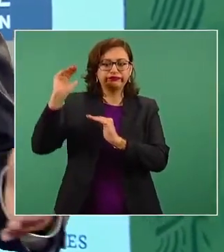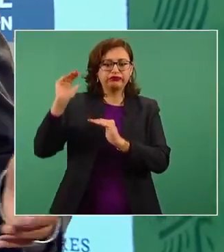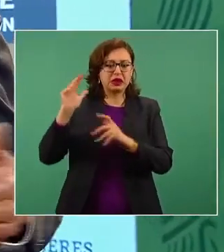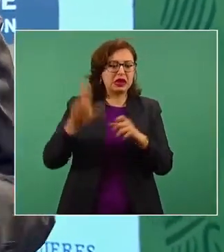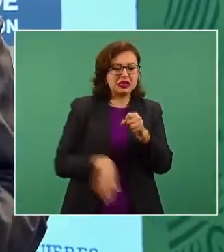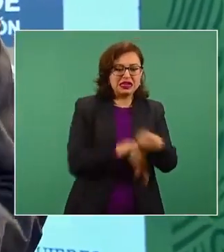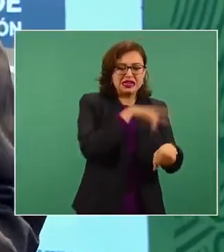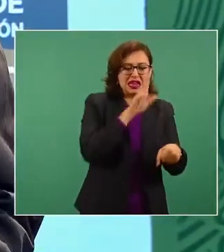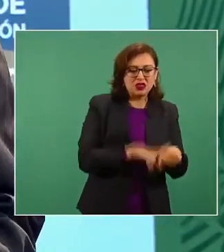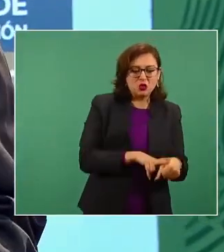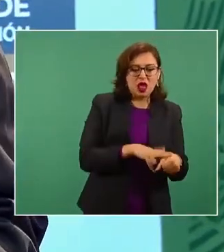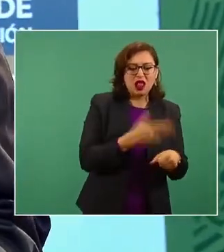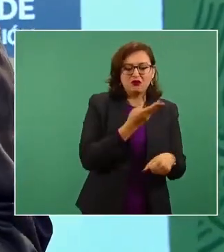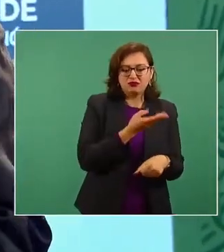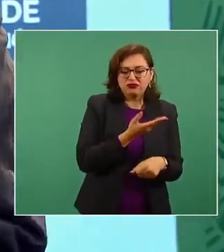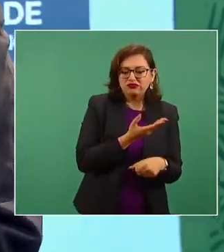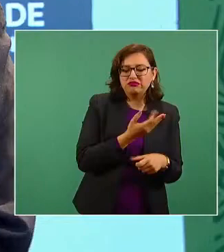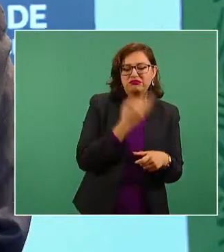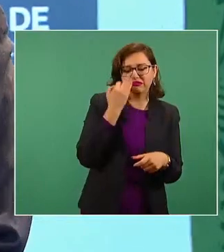hacen